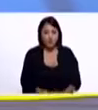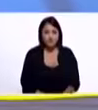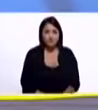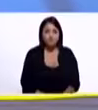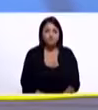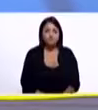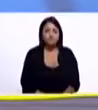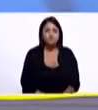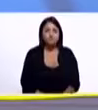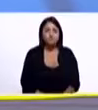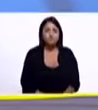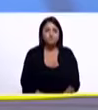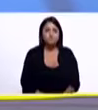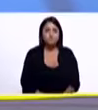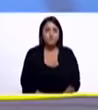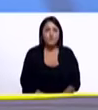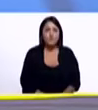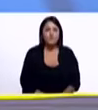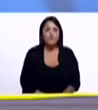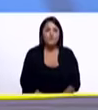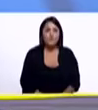digo que